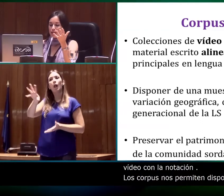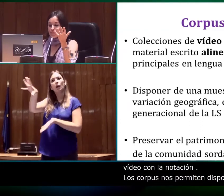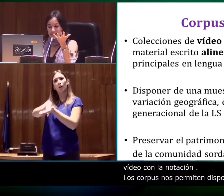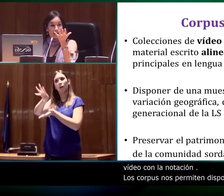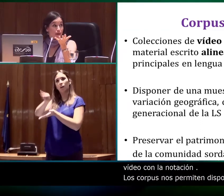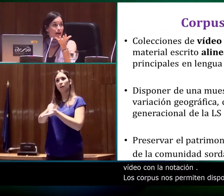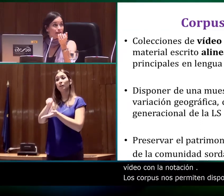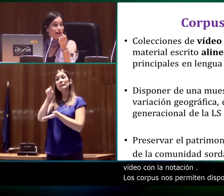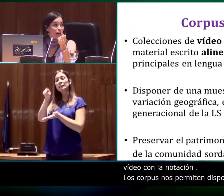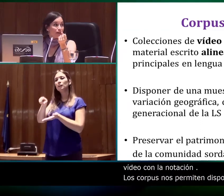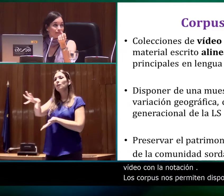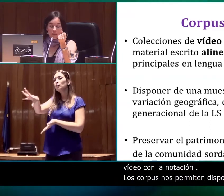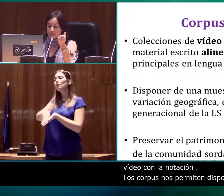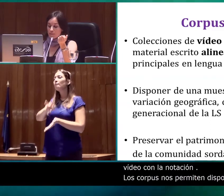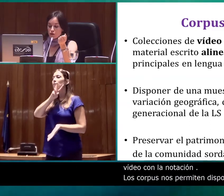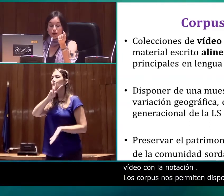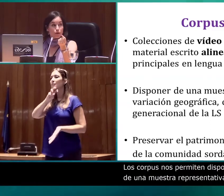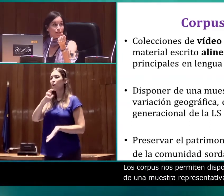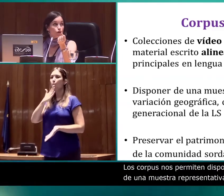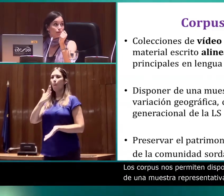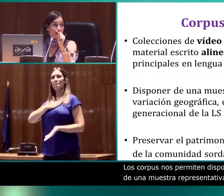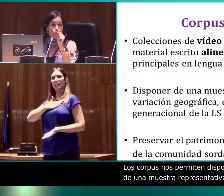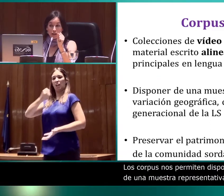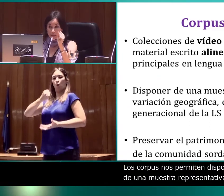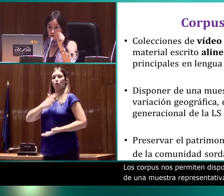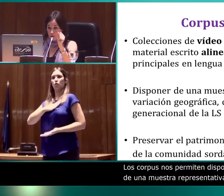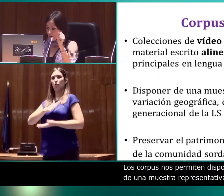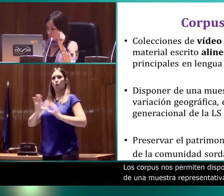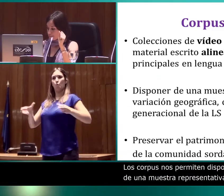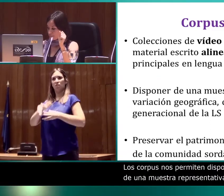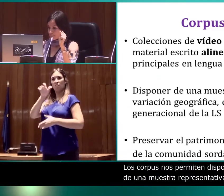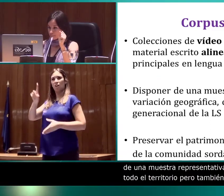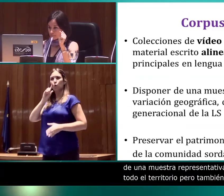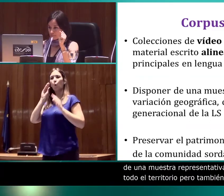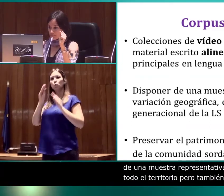permiten preservar el patrimonio lingüístico de la comunidad sorda.